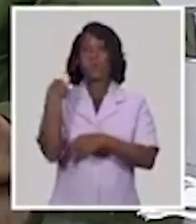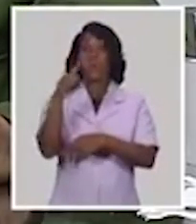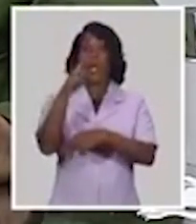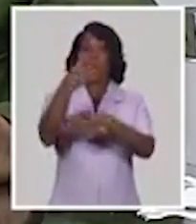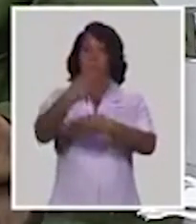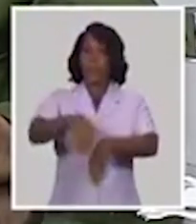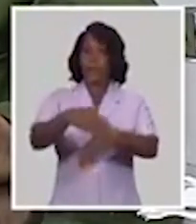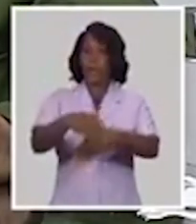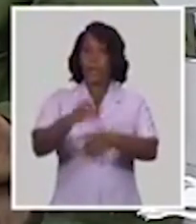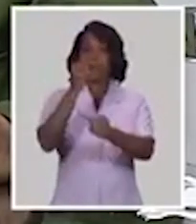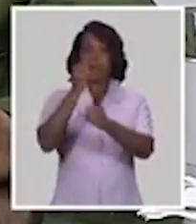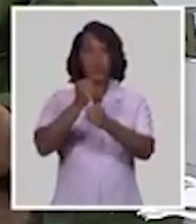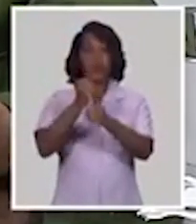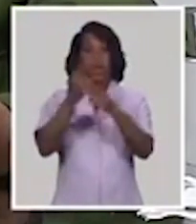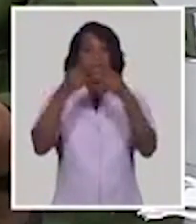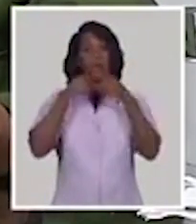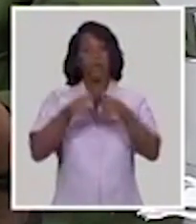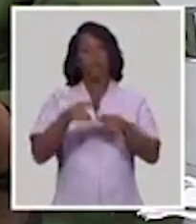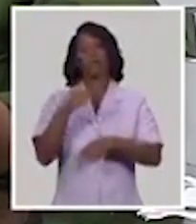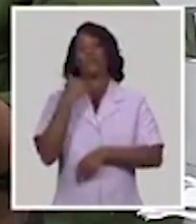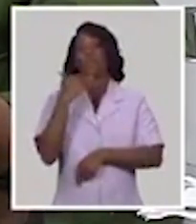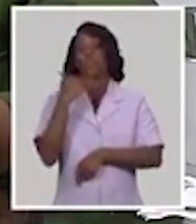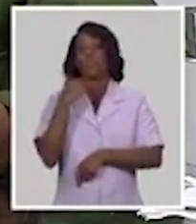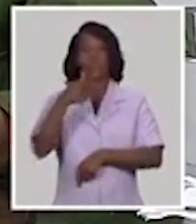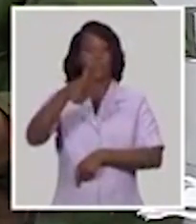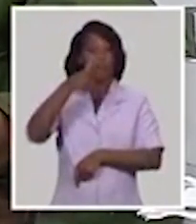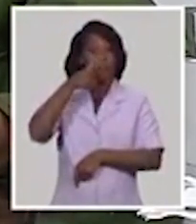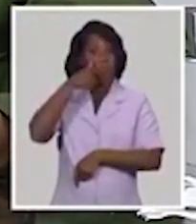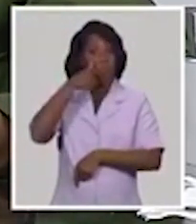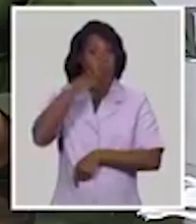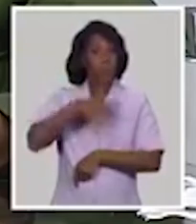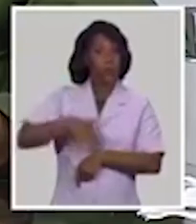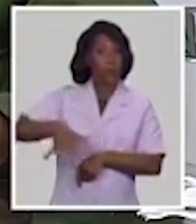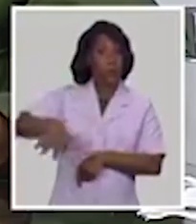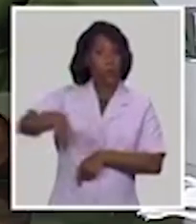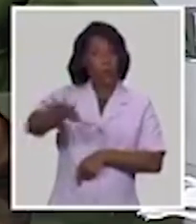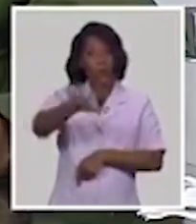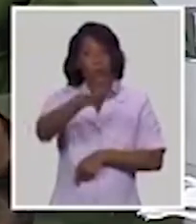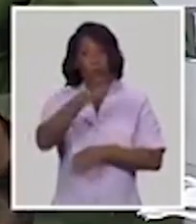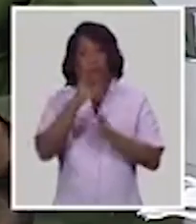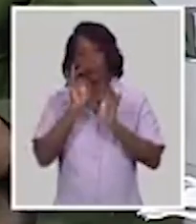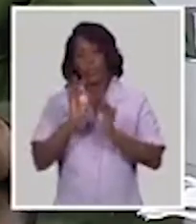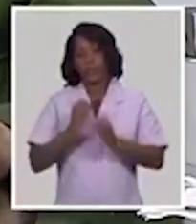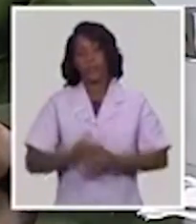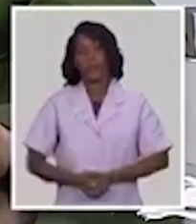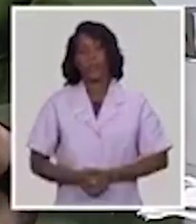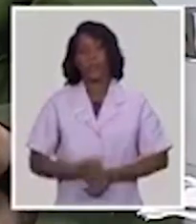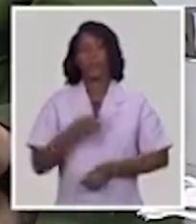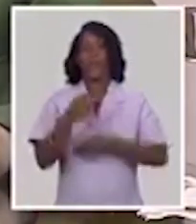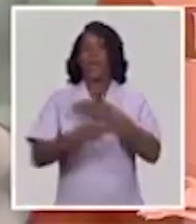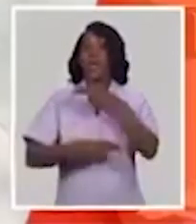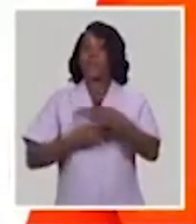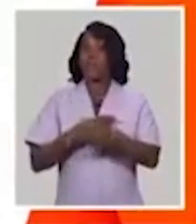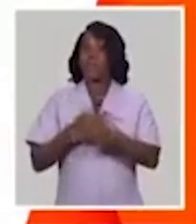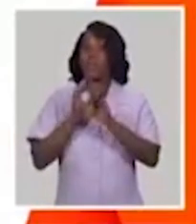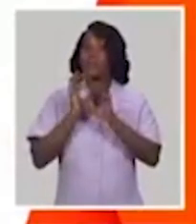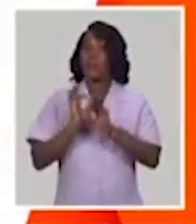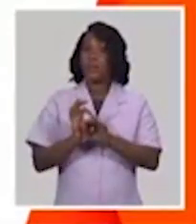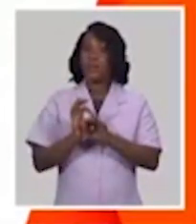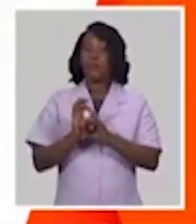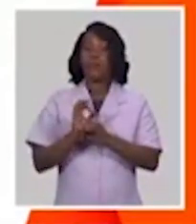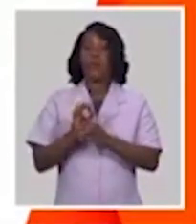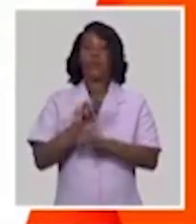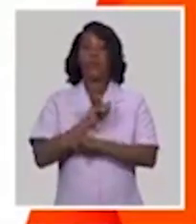actuar en los barrios y también para actuar en las instituciones. Establecer espacios en los medios